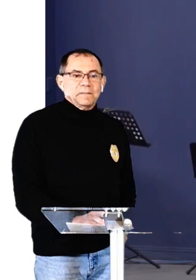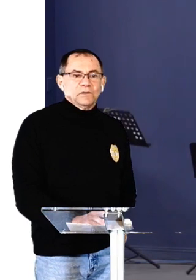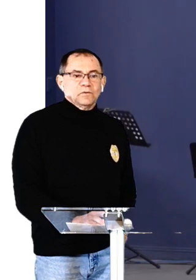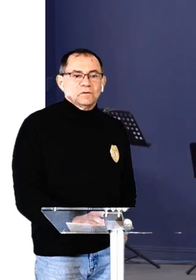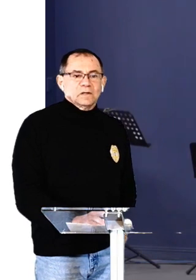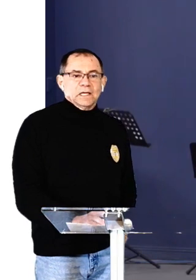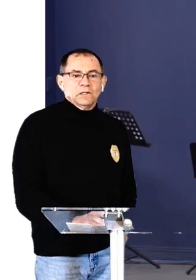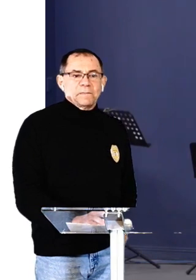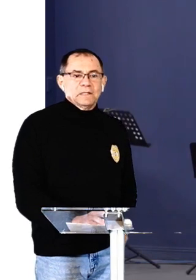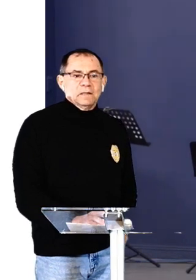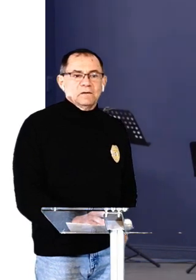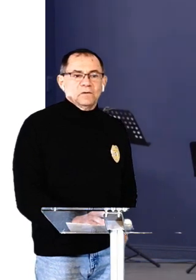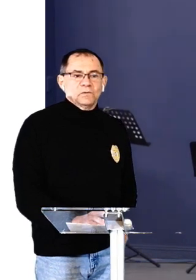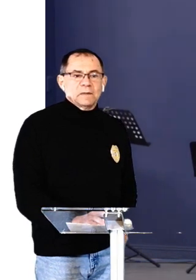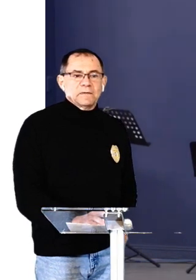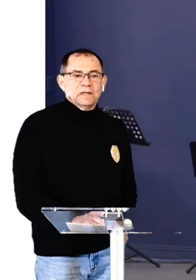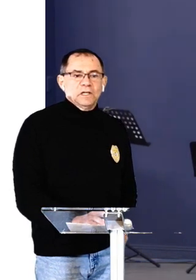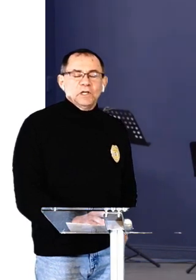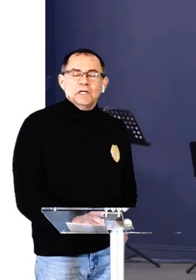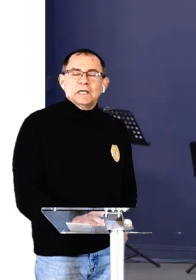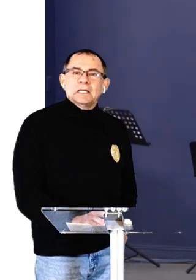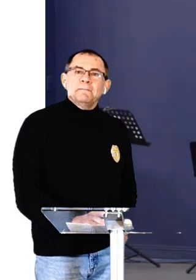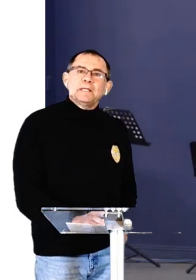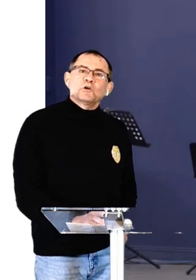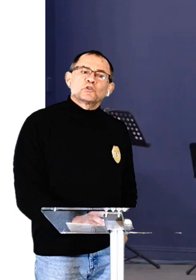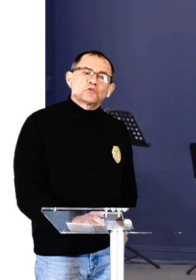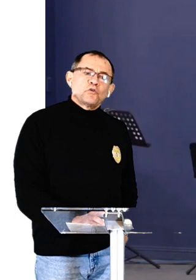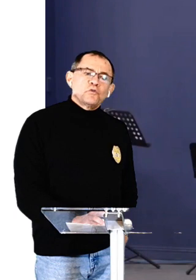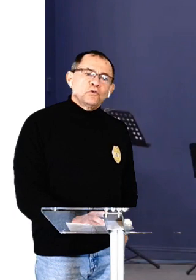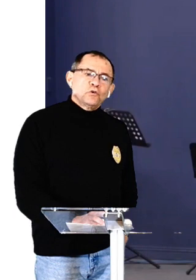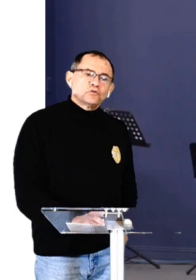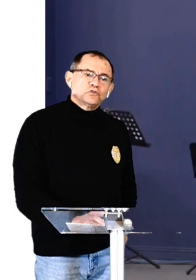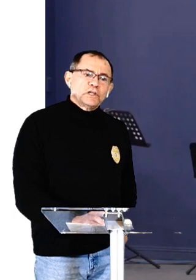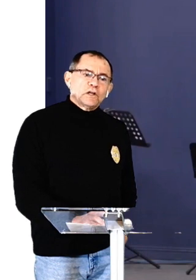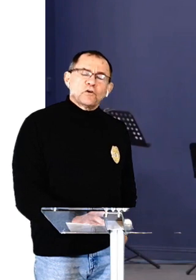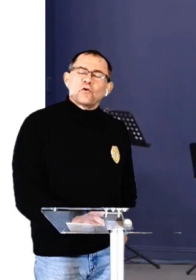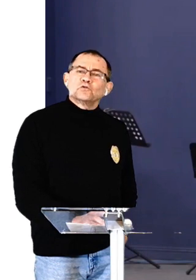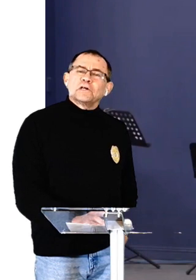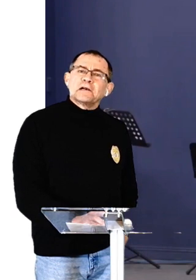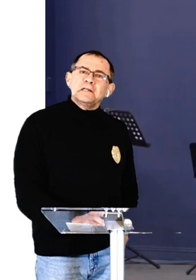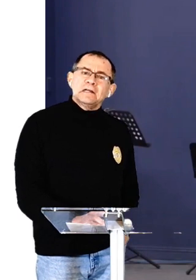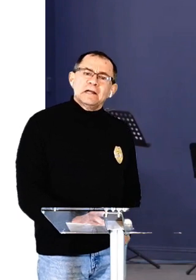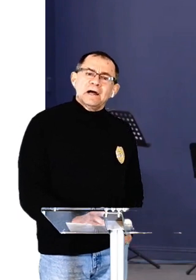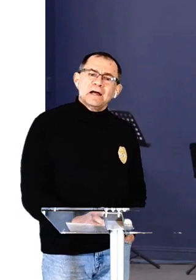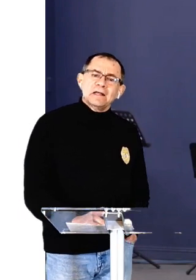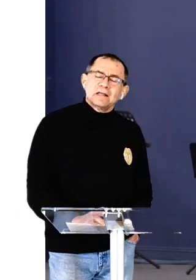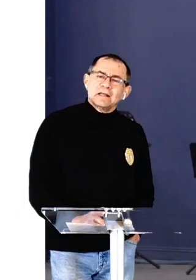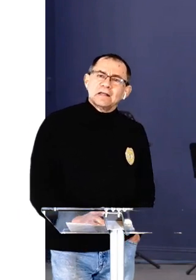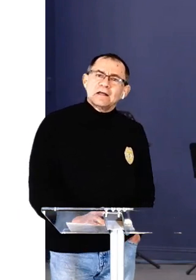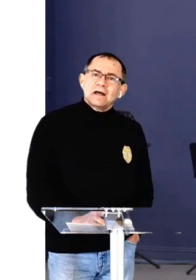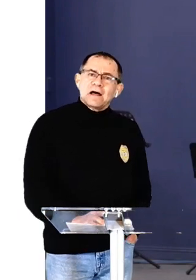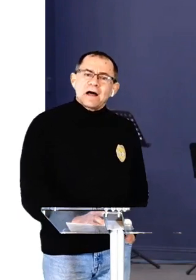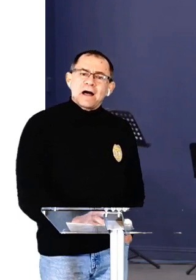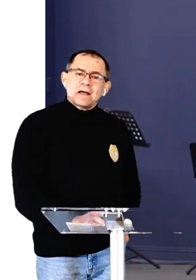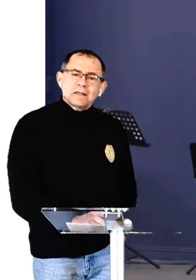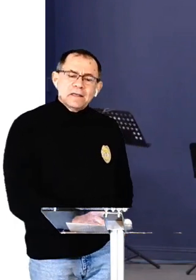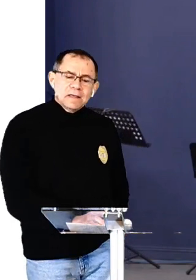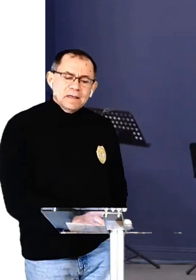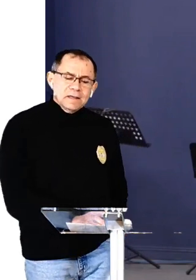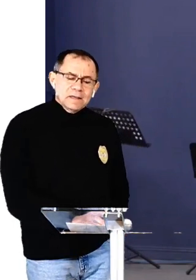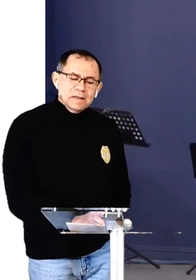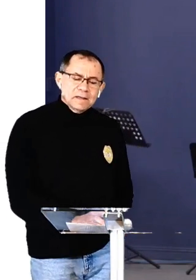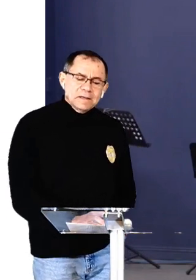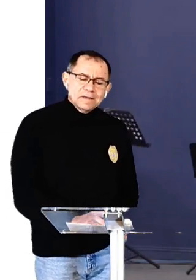9:22. Tremendo. Aquí te aprende, Invito a todos los de Costa Rica a